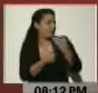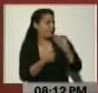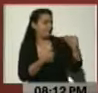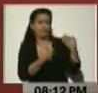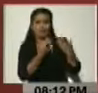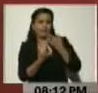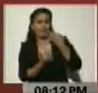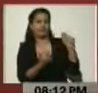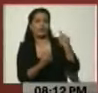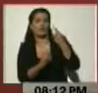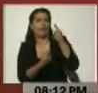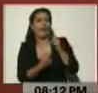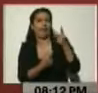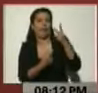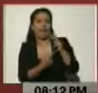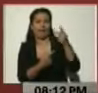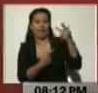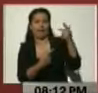mes, dos meses, tres meses,